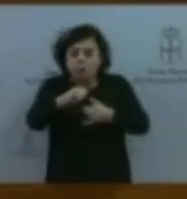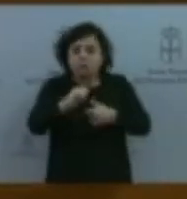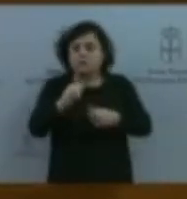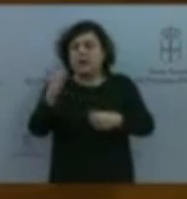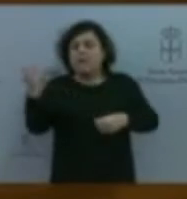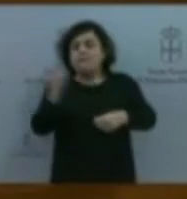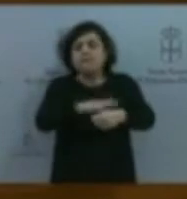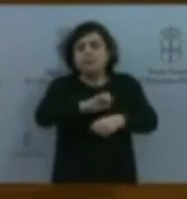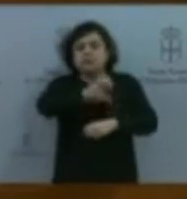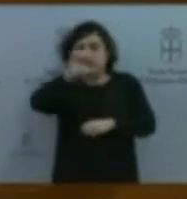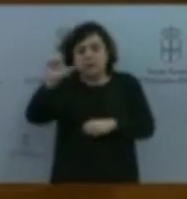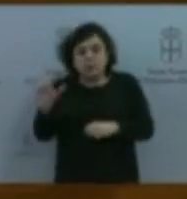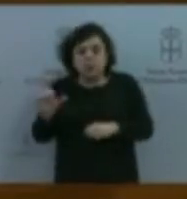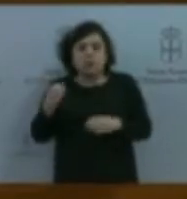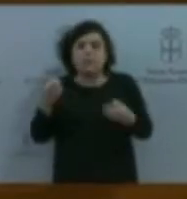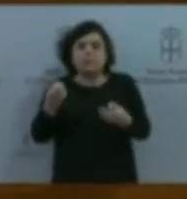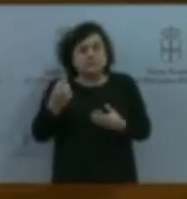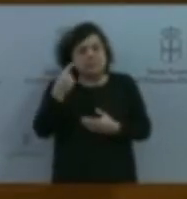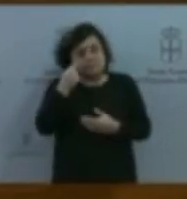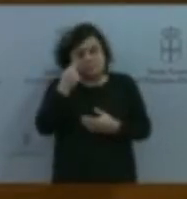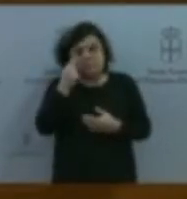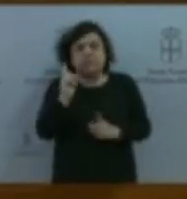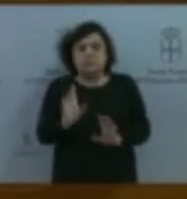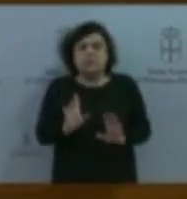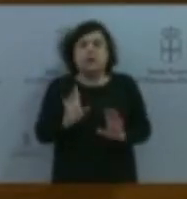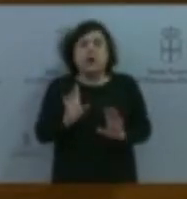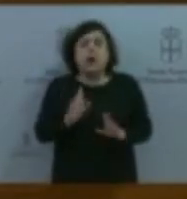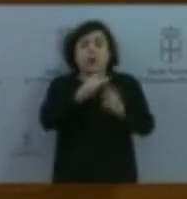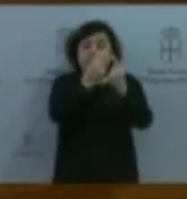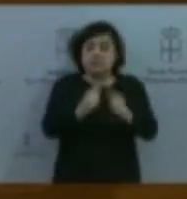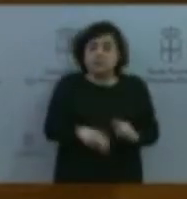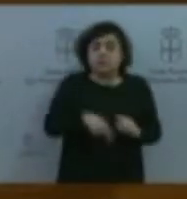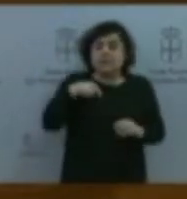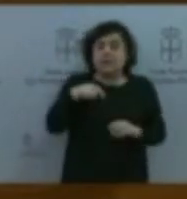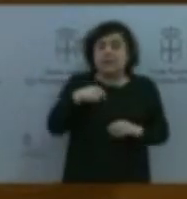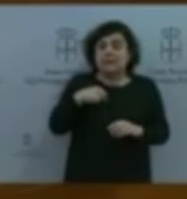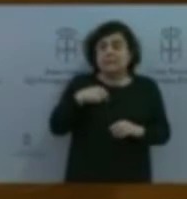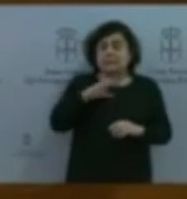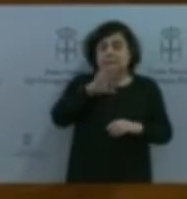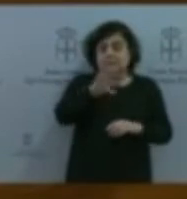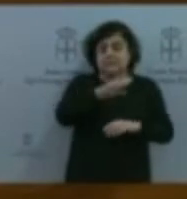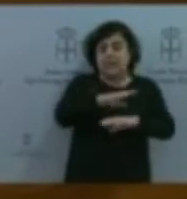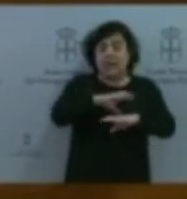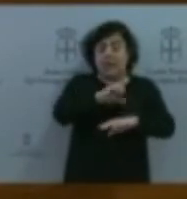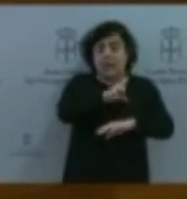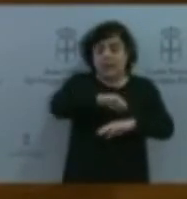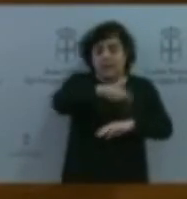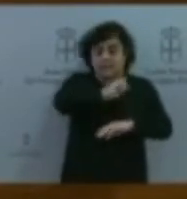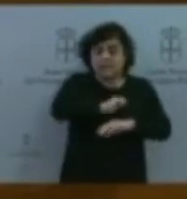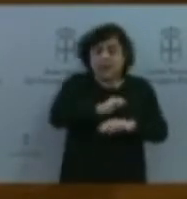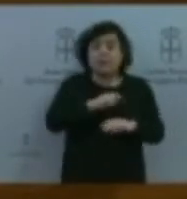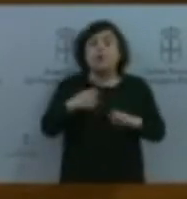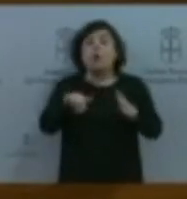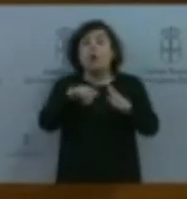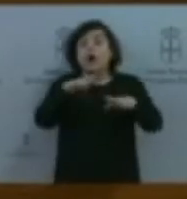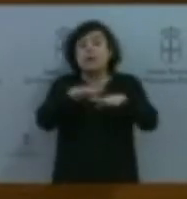eso. Presupuestos generales del Estado, bueno, red de cercanías, hemos planteado varias medidas de prioridades en ese sentido. Una